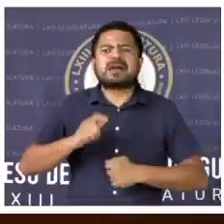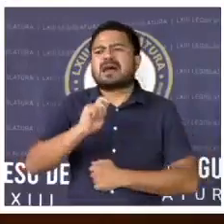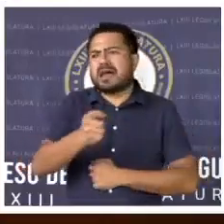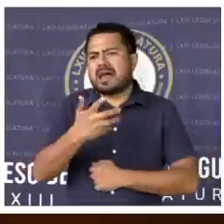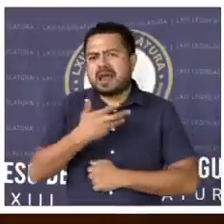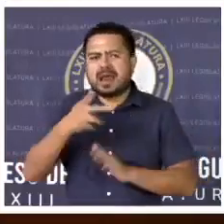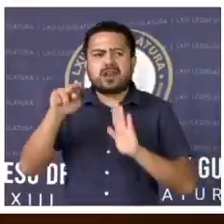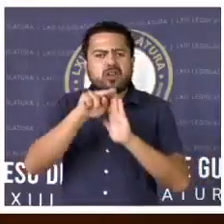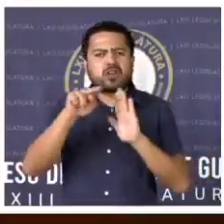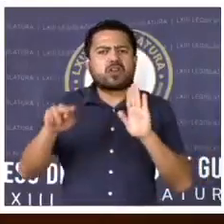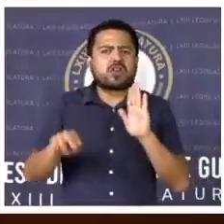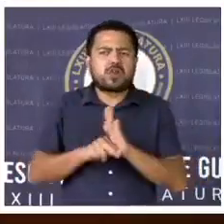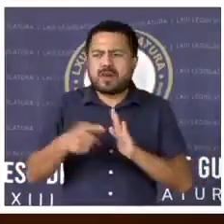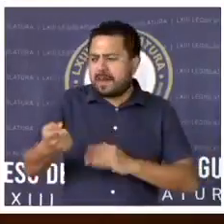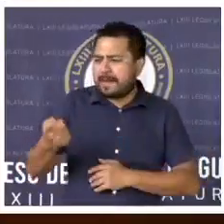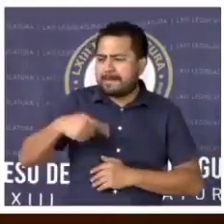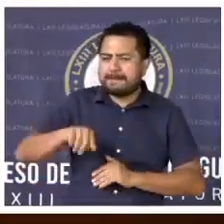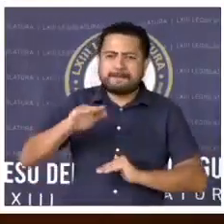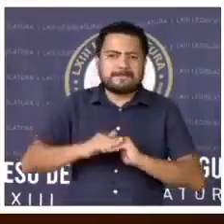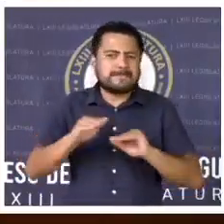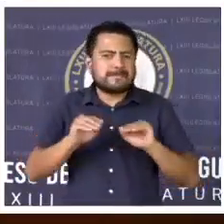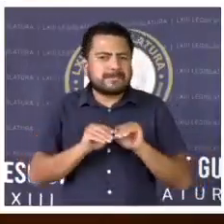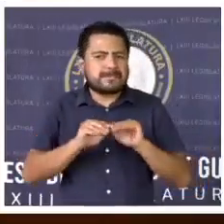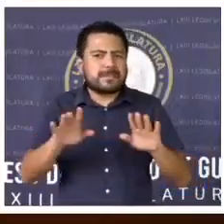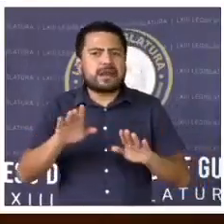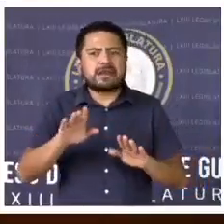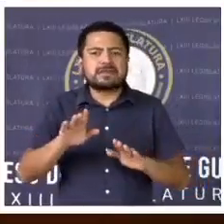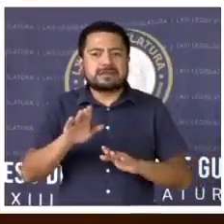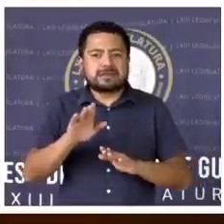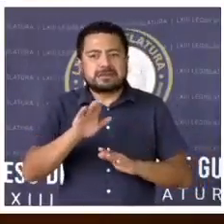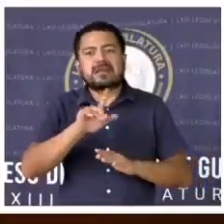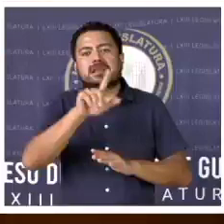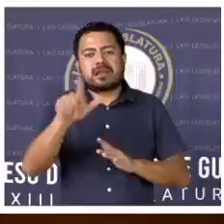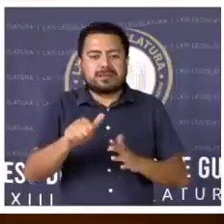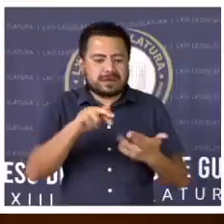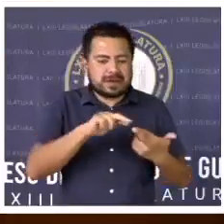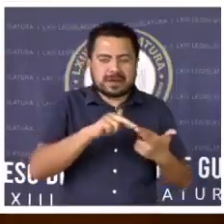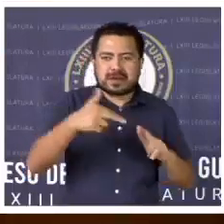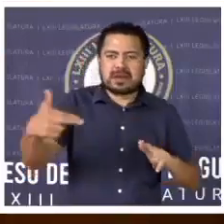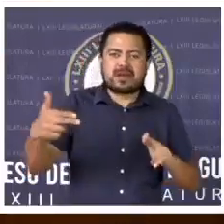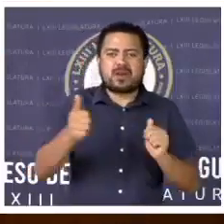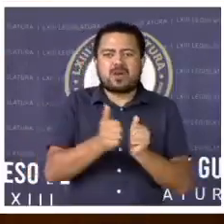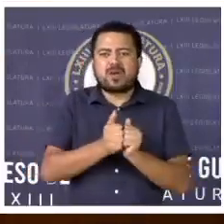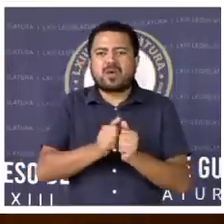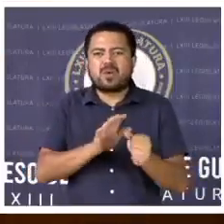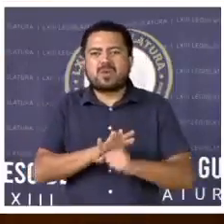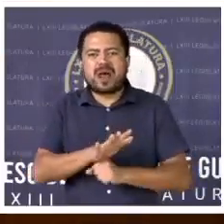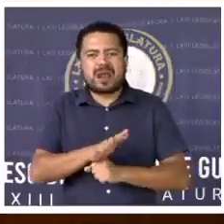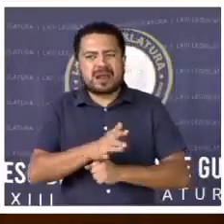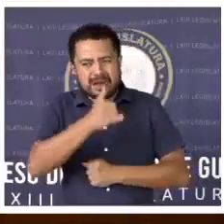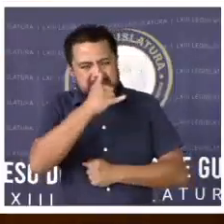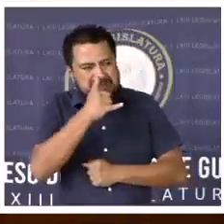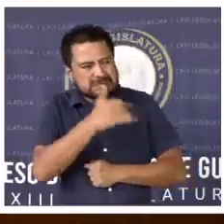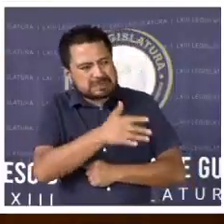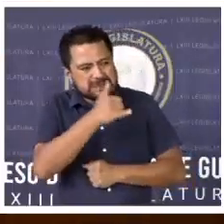tengan normas de sus mandatos más claras que se relacione con los reclamantes